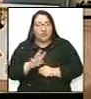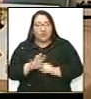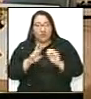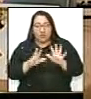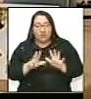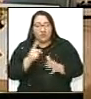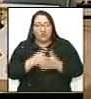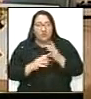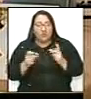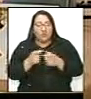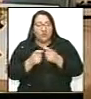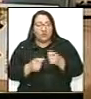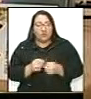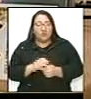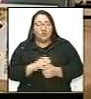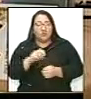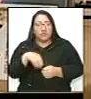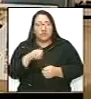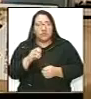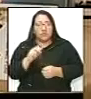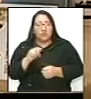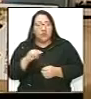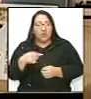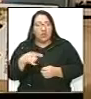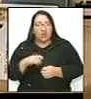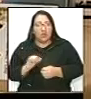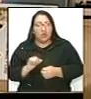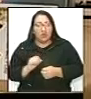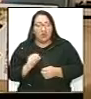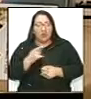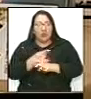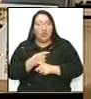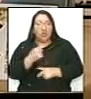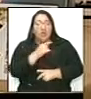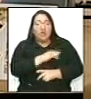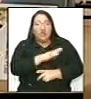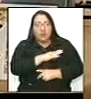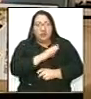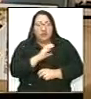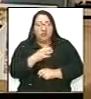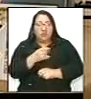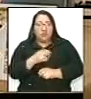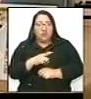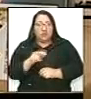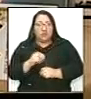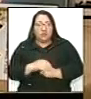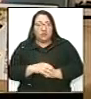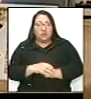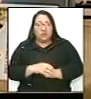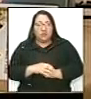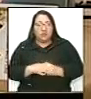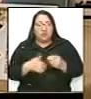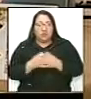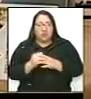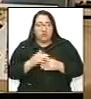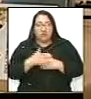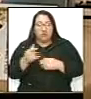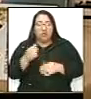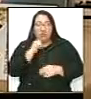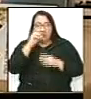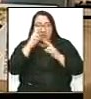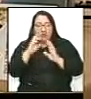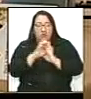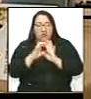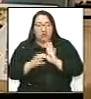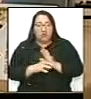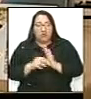248 formulada por la congresista Gloria Montenegro Figueroa contra el fiscal de la Nación, Pedro Chávarri Vallejos, en el extremo de la infracción